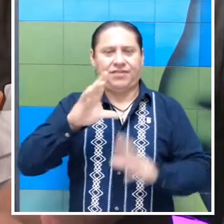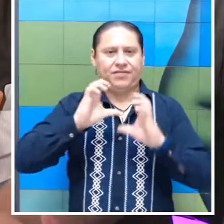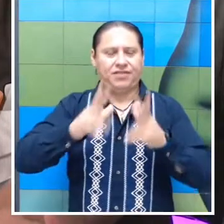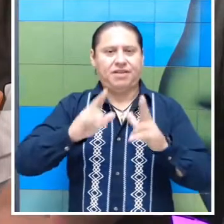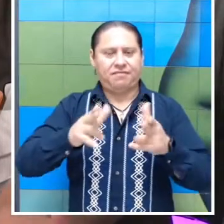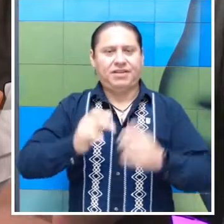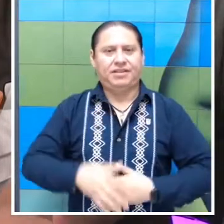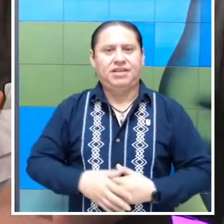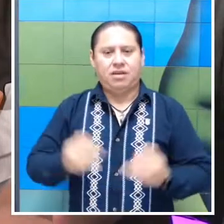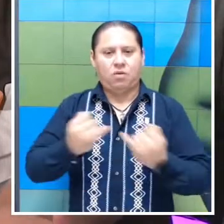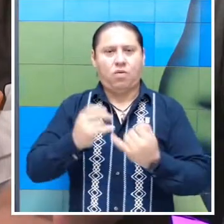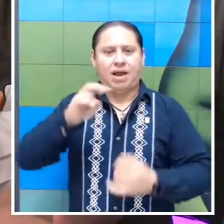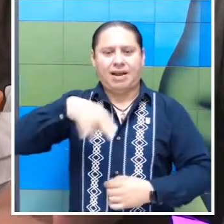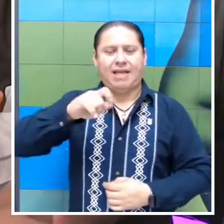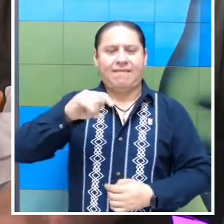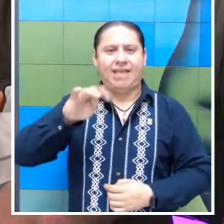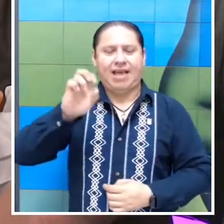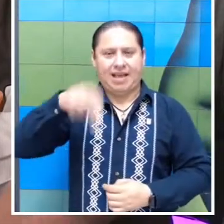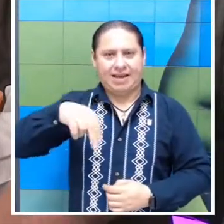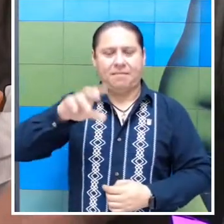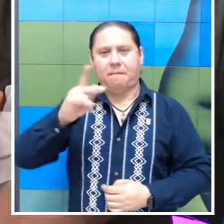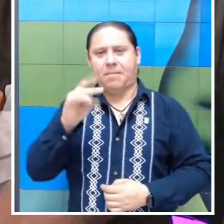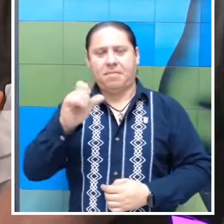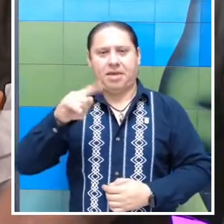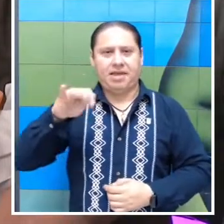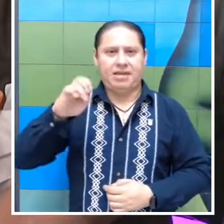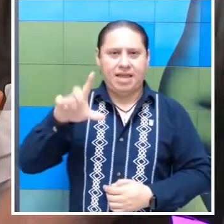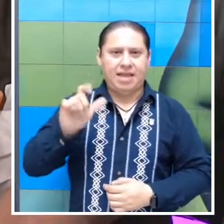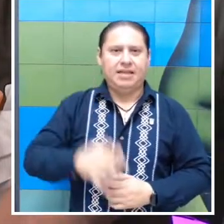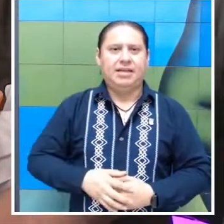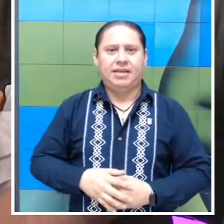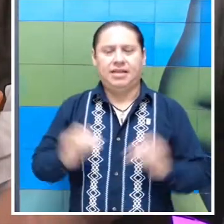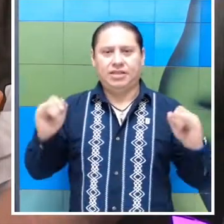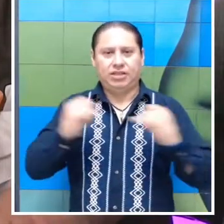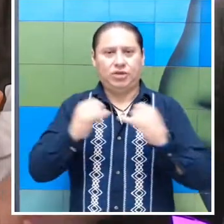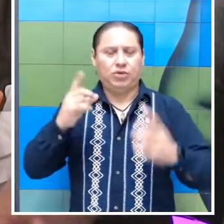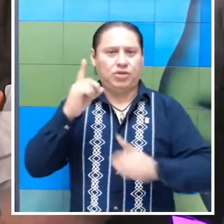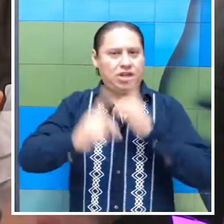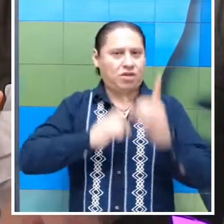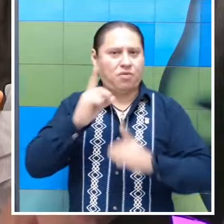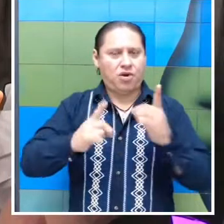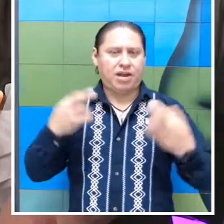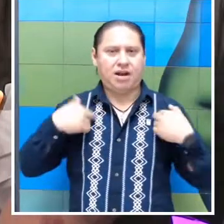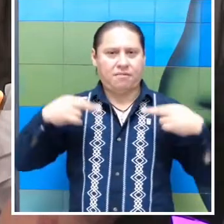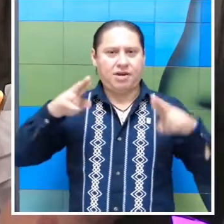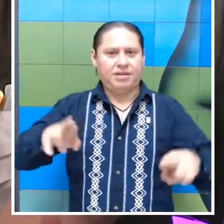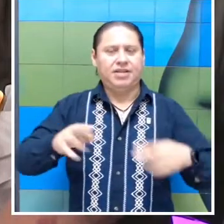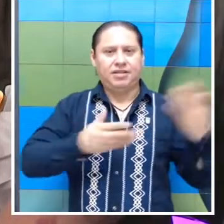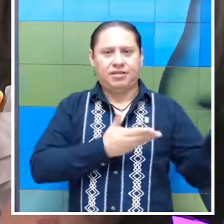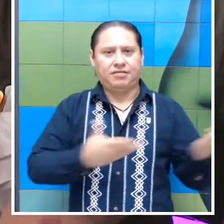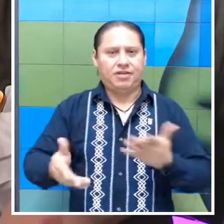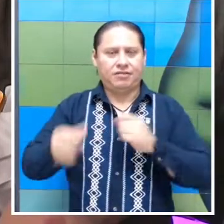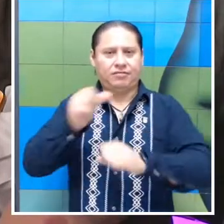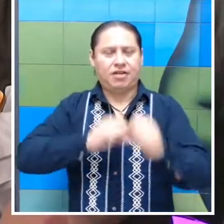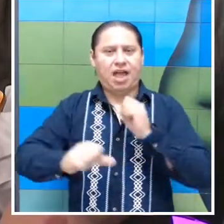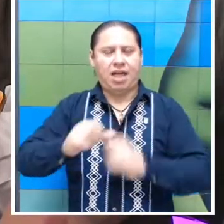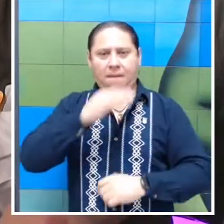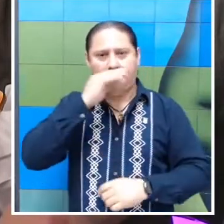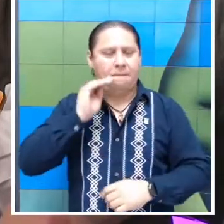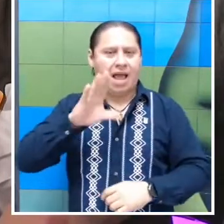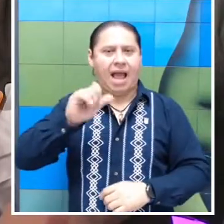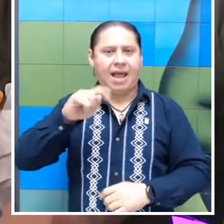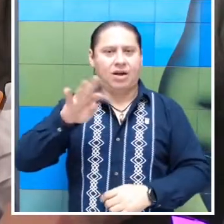Chiapas, al licenciado Natarén Pimentel, director del Instituto del Deporte Tuxtleco, quien viene en representación de nuestro presidente municipal, Carlos